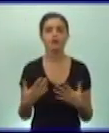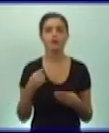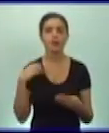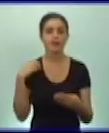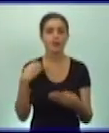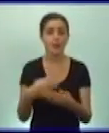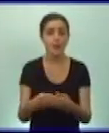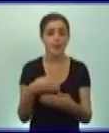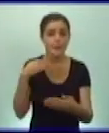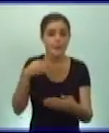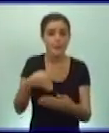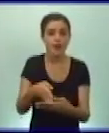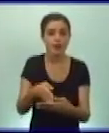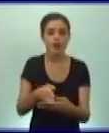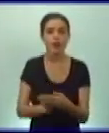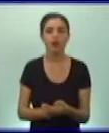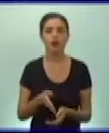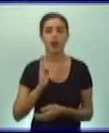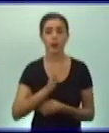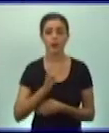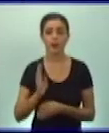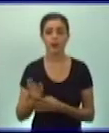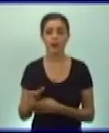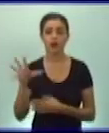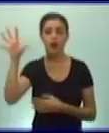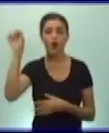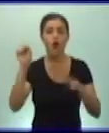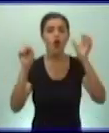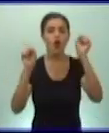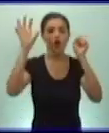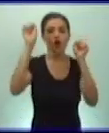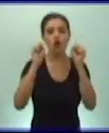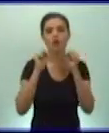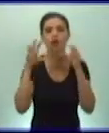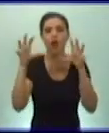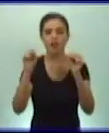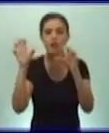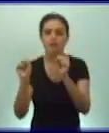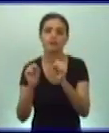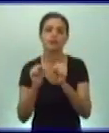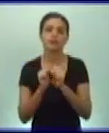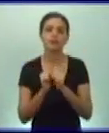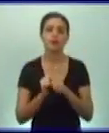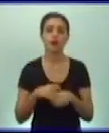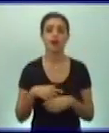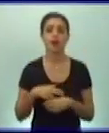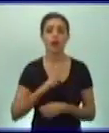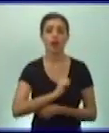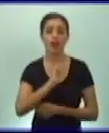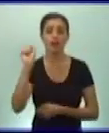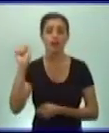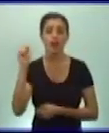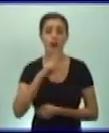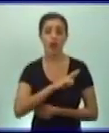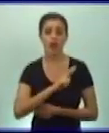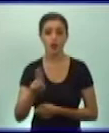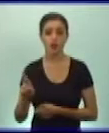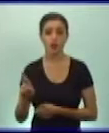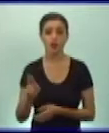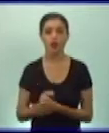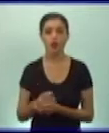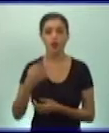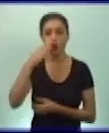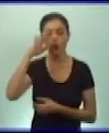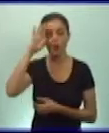que era mantener todas las conquistas alcanzadas por la revolución hasta ese momento. Por ejemplo, Cuba, a la llegada